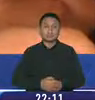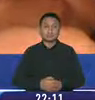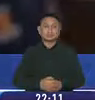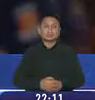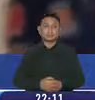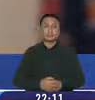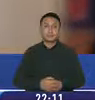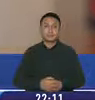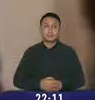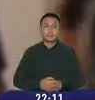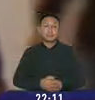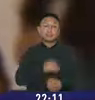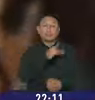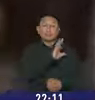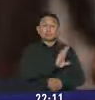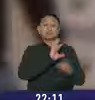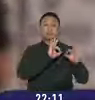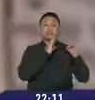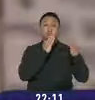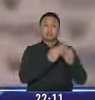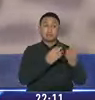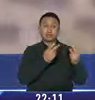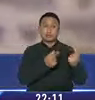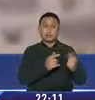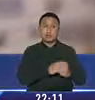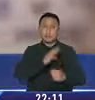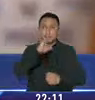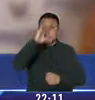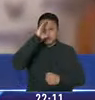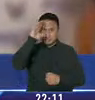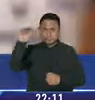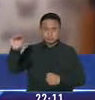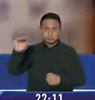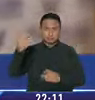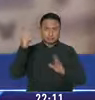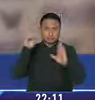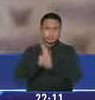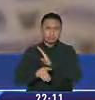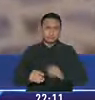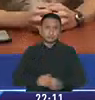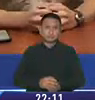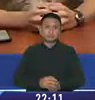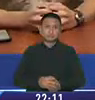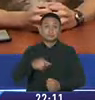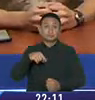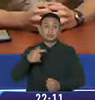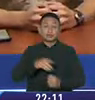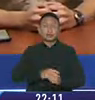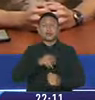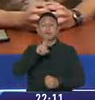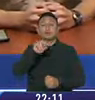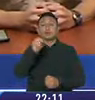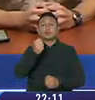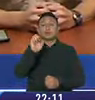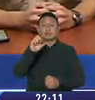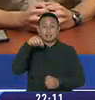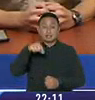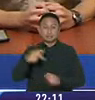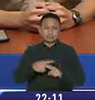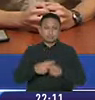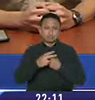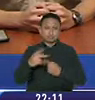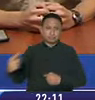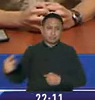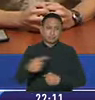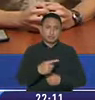incorrecto. La familia del afectado inmediatamente puso la denuncia respectiva. Con eso, la UNACE tomó procedimiento del caso,